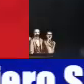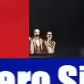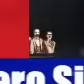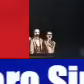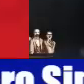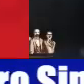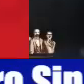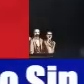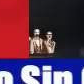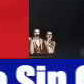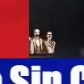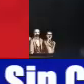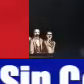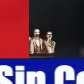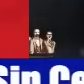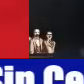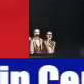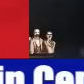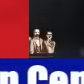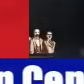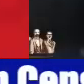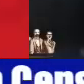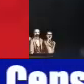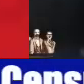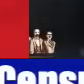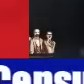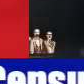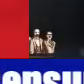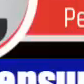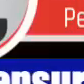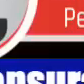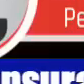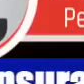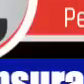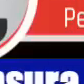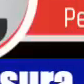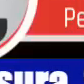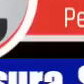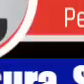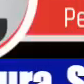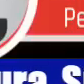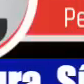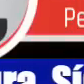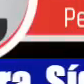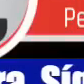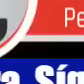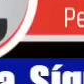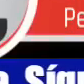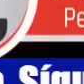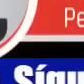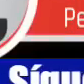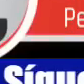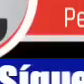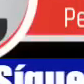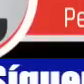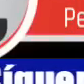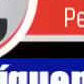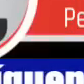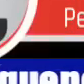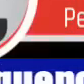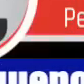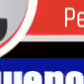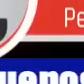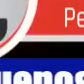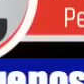Luego le reclamó sobre esa estrategia, pero fíjese, esta es la parte en la que los fascistas y sus representantes como Jorge Ramos,